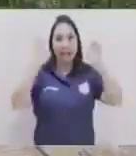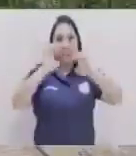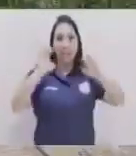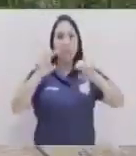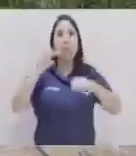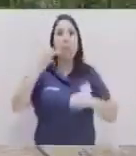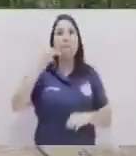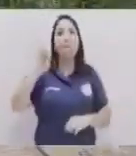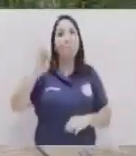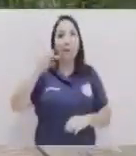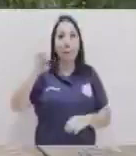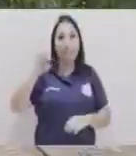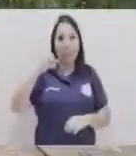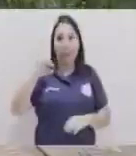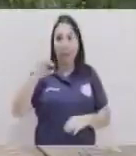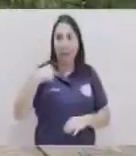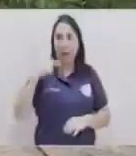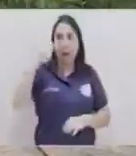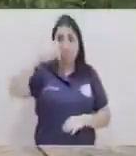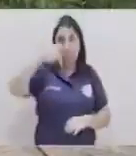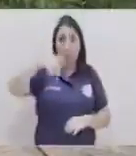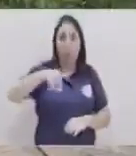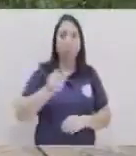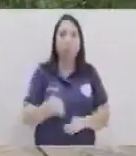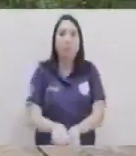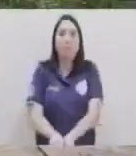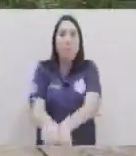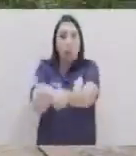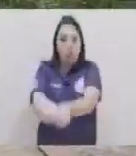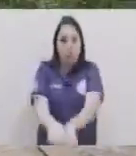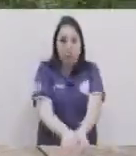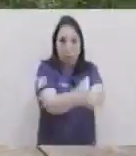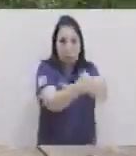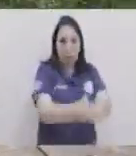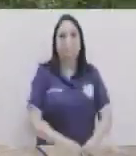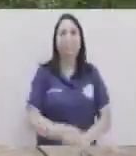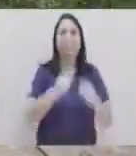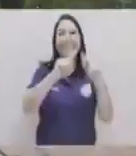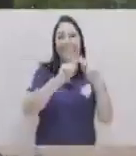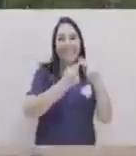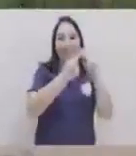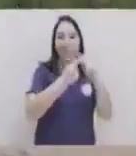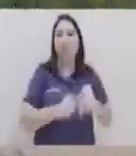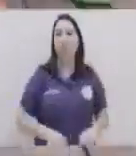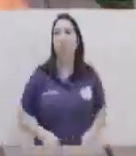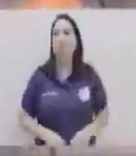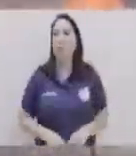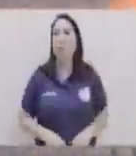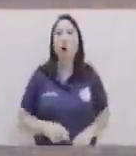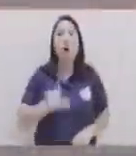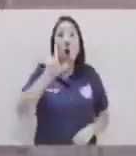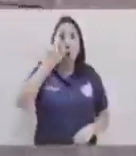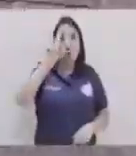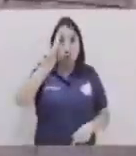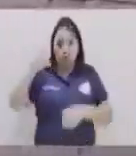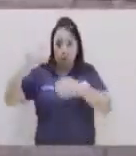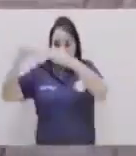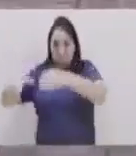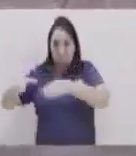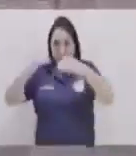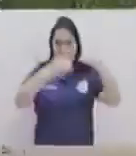saque frontal por arriba en la clase de voleibol. ¿Listos? Iniciamos. Coloco 2 platos, 2